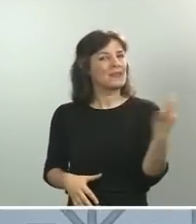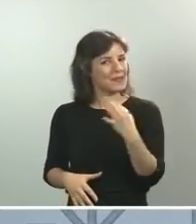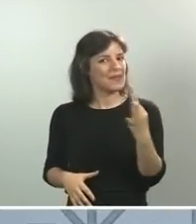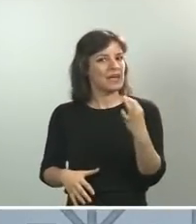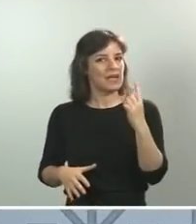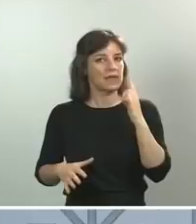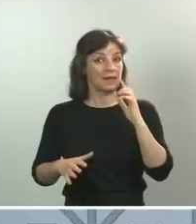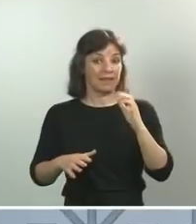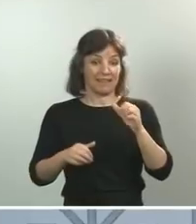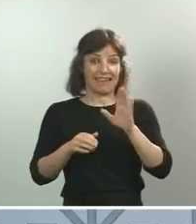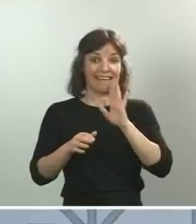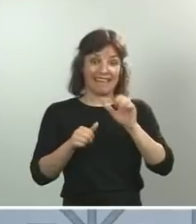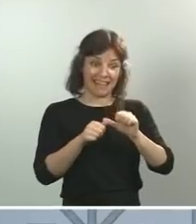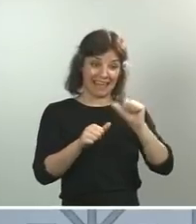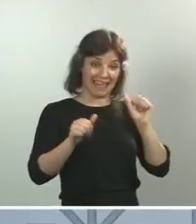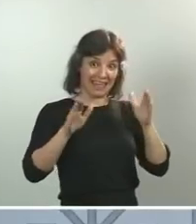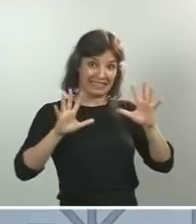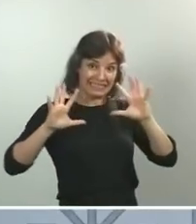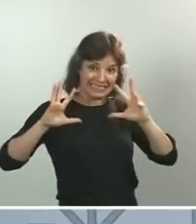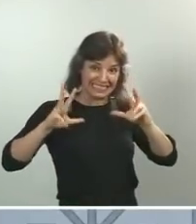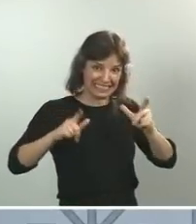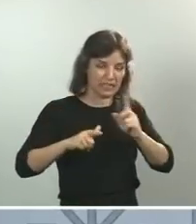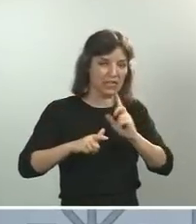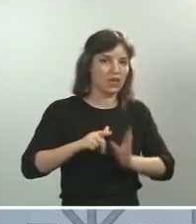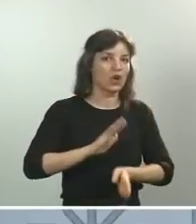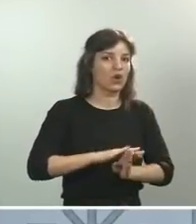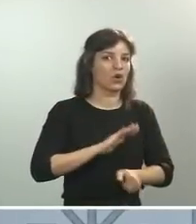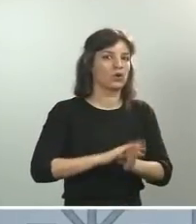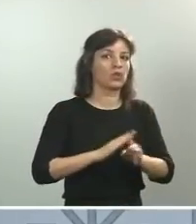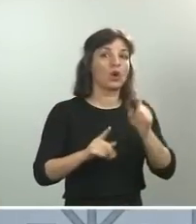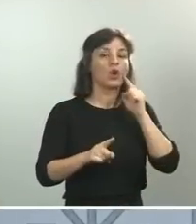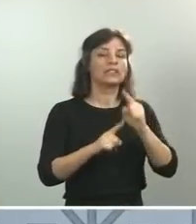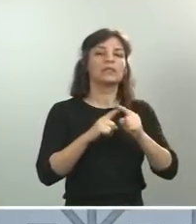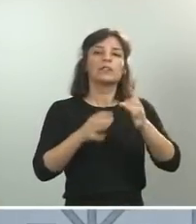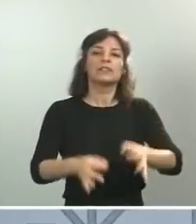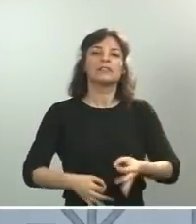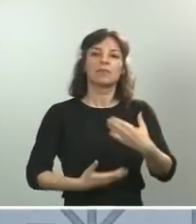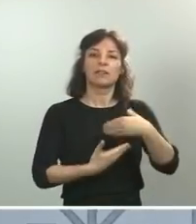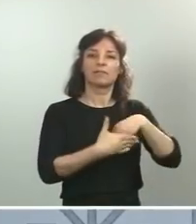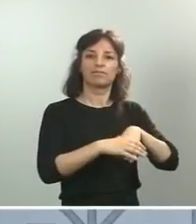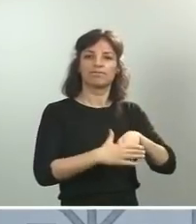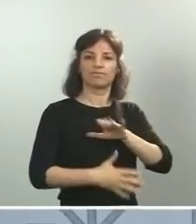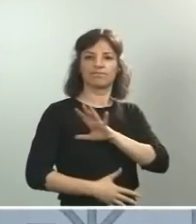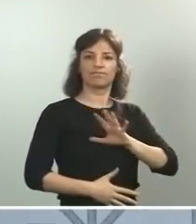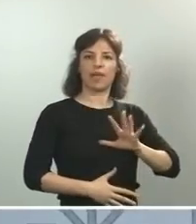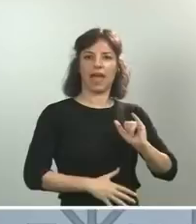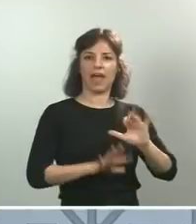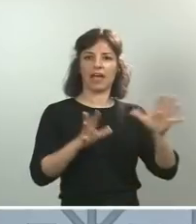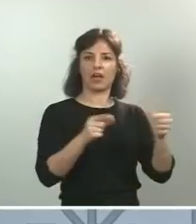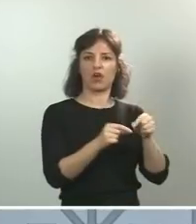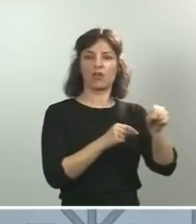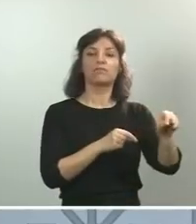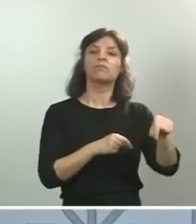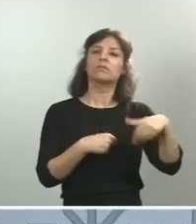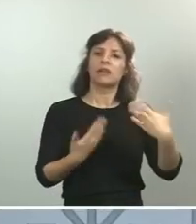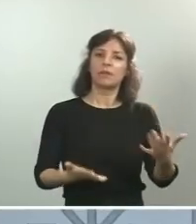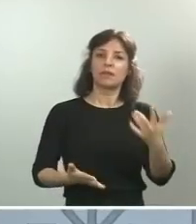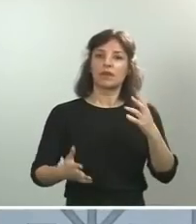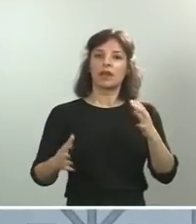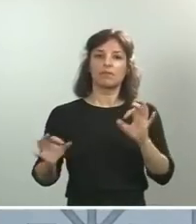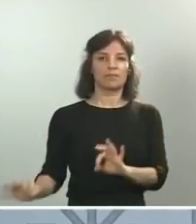realizado para tener siempre esa reserva y para empezar a articular hacia el futuro las enseñanzas